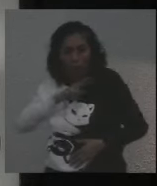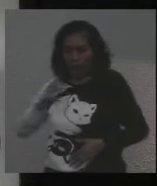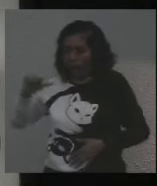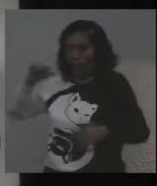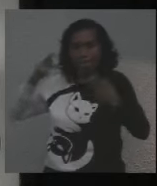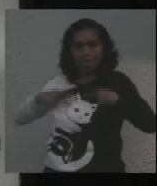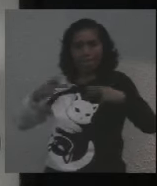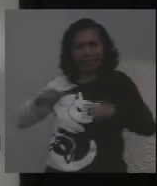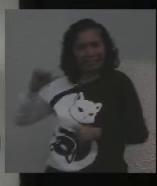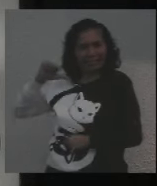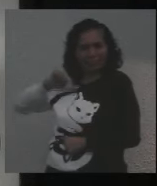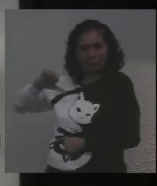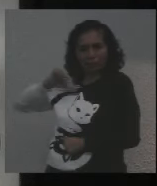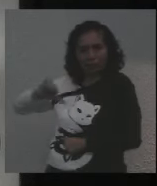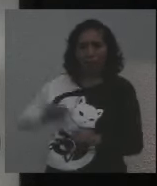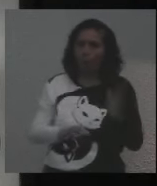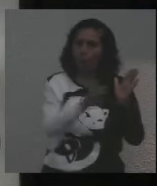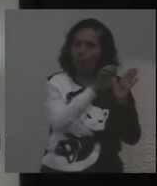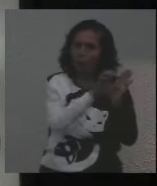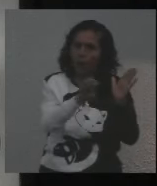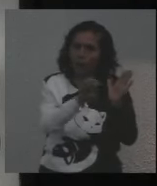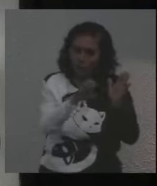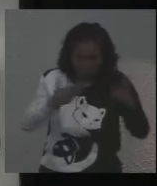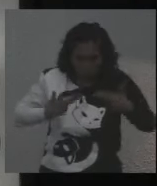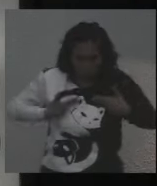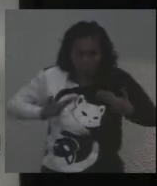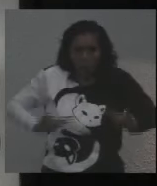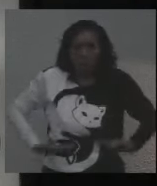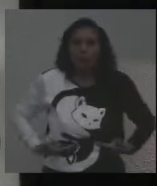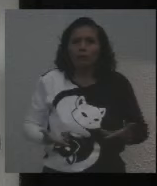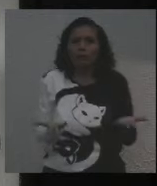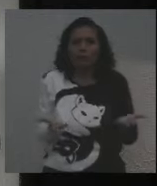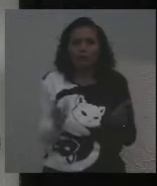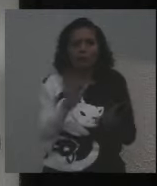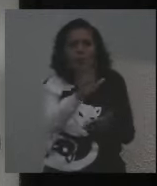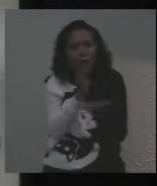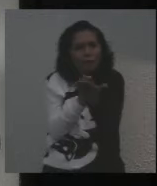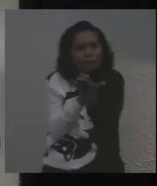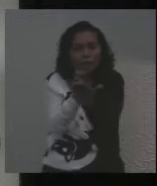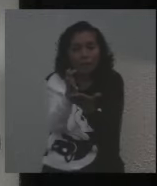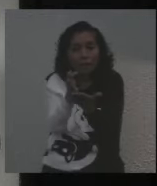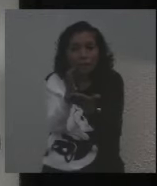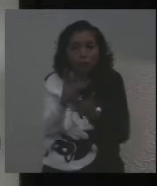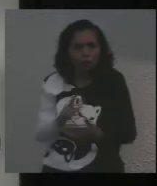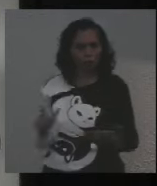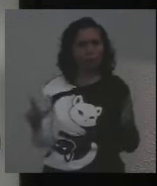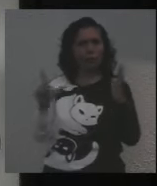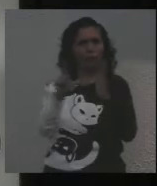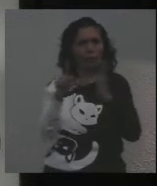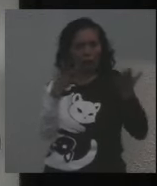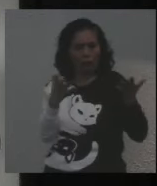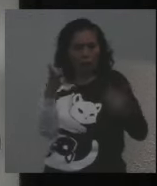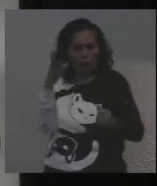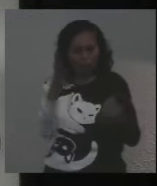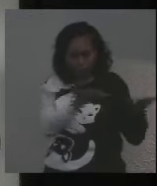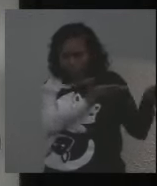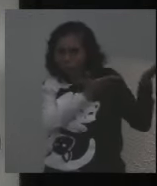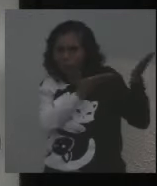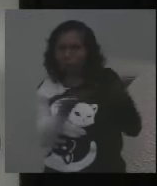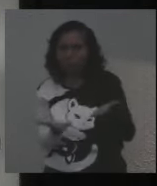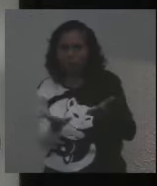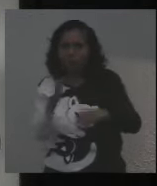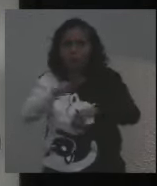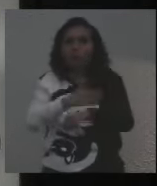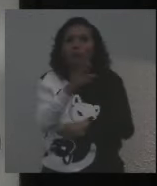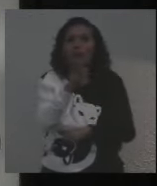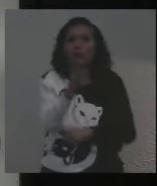nos dieron el mejor ejemplo de humanidad y de fraternidad nos dejaron una gran lección de responsabilidad por